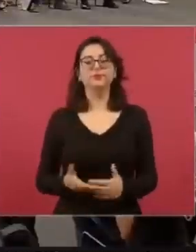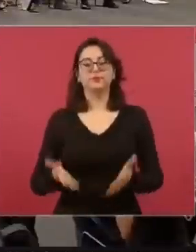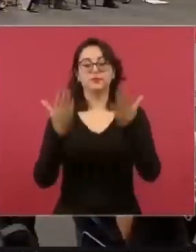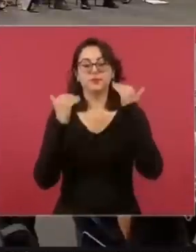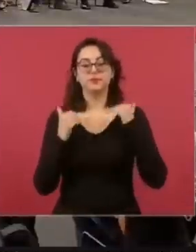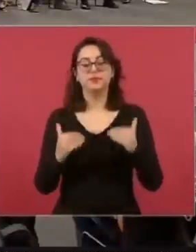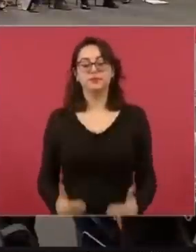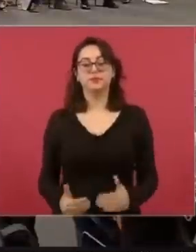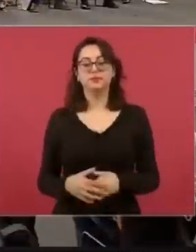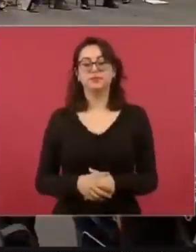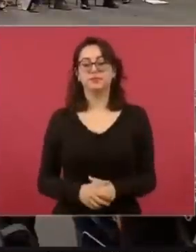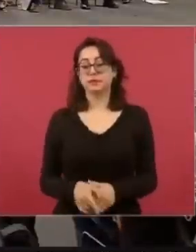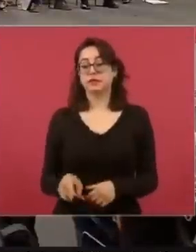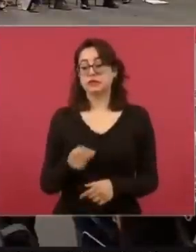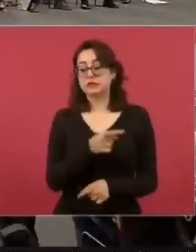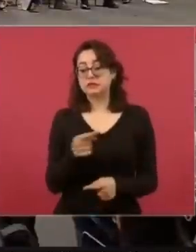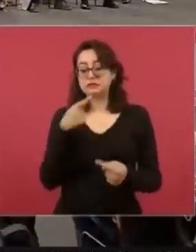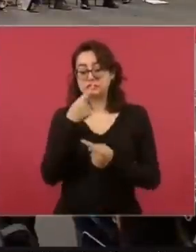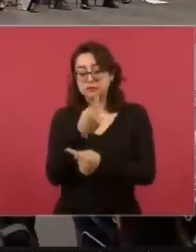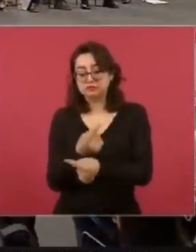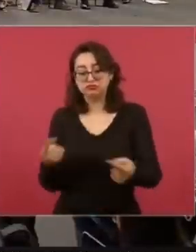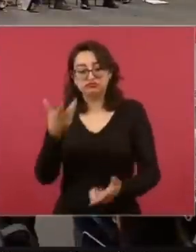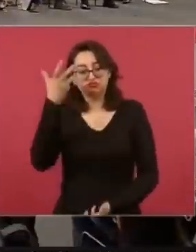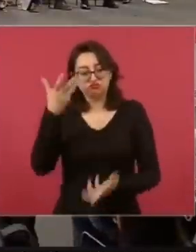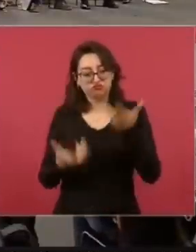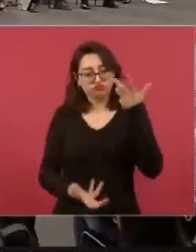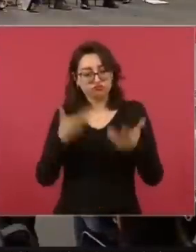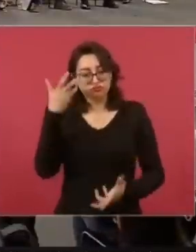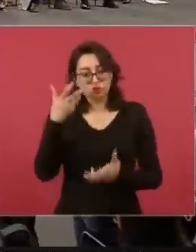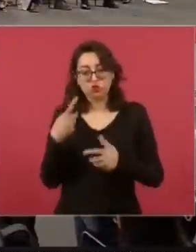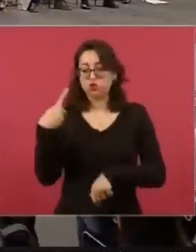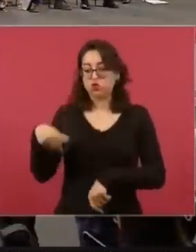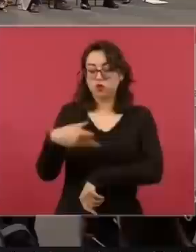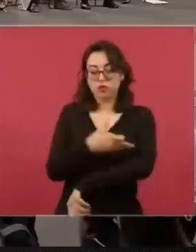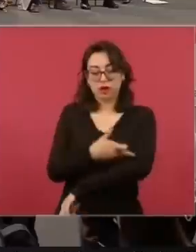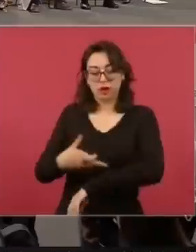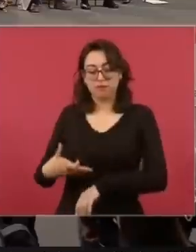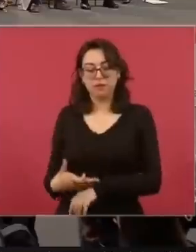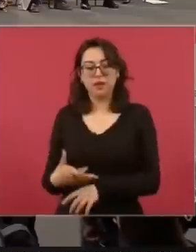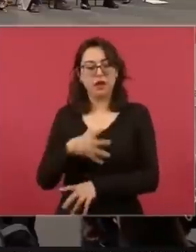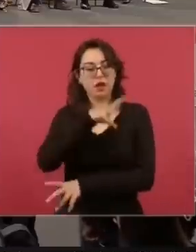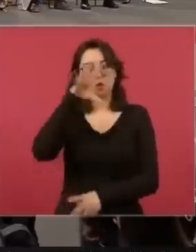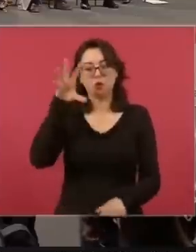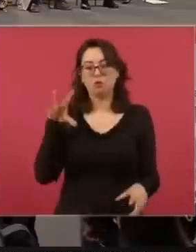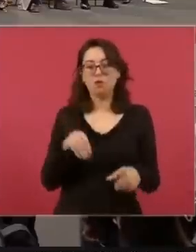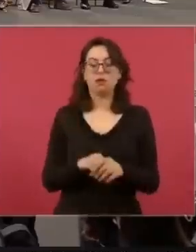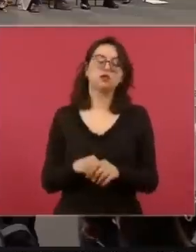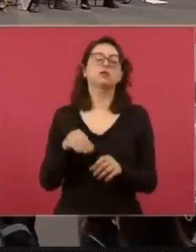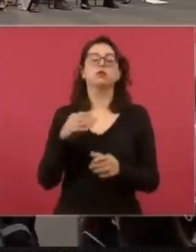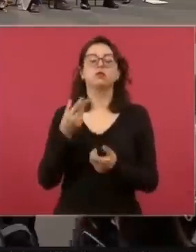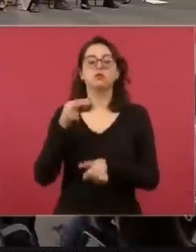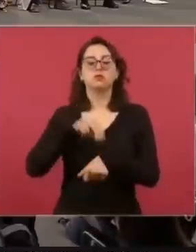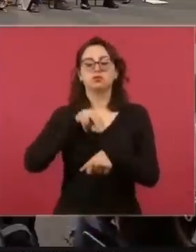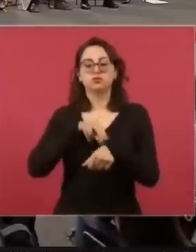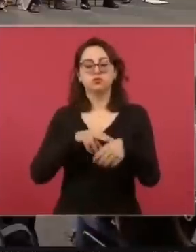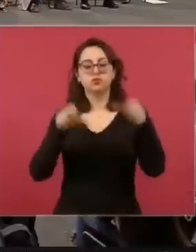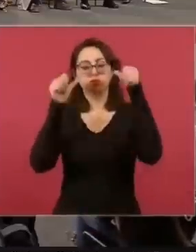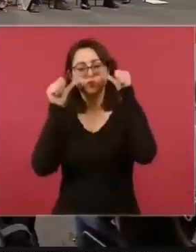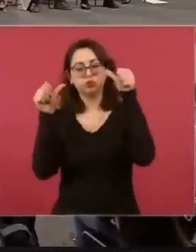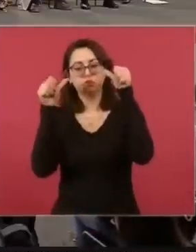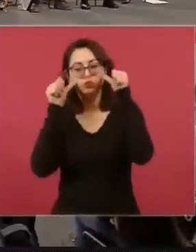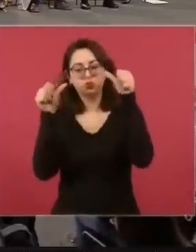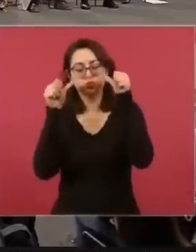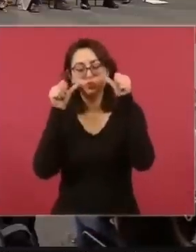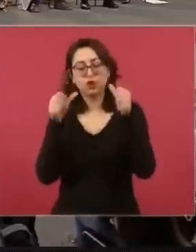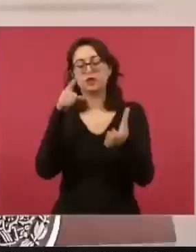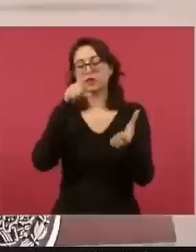con la atención médica a las víctimas del incidente y sus familiares a la fecha se han otorgado mil médicas de las cuales 140.000 han sido